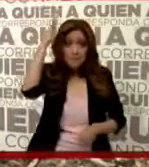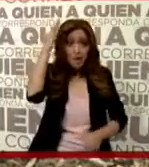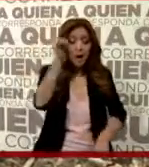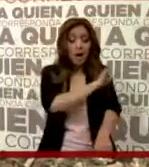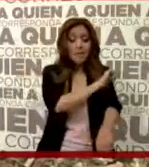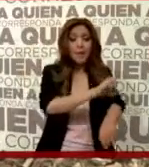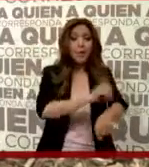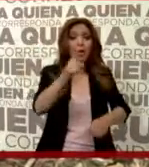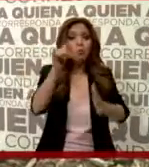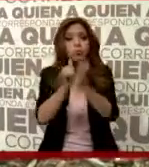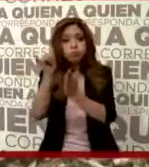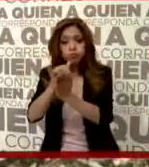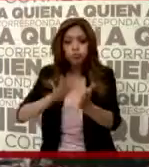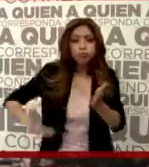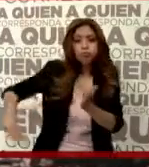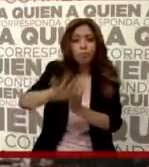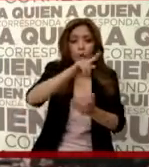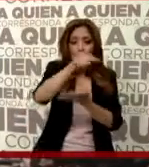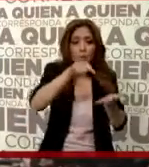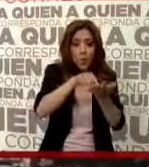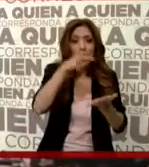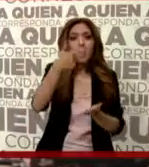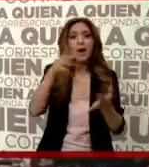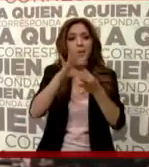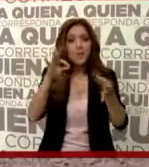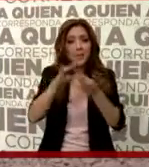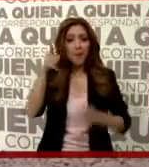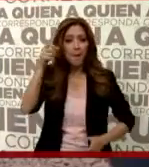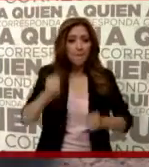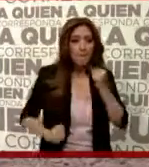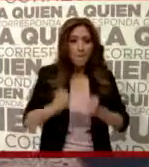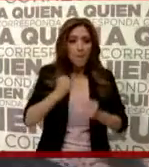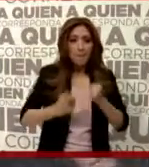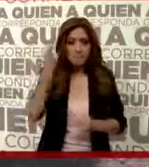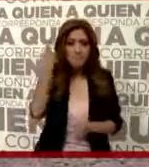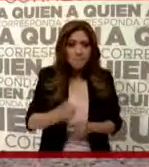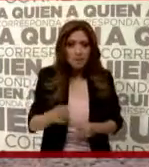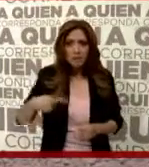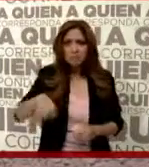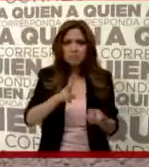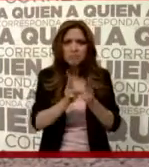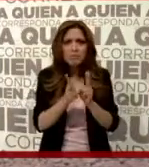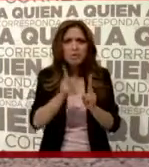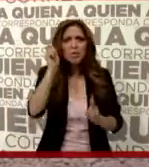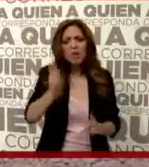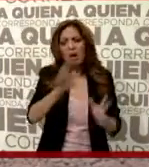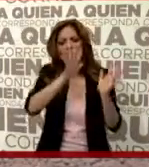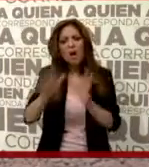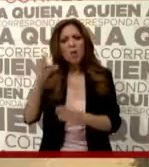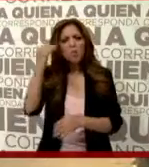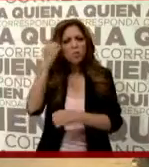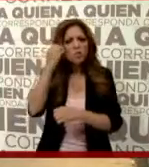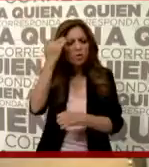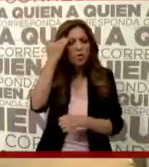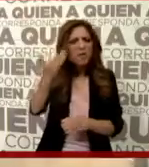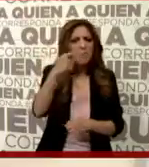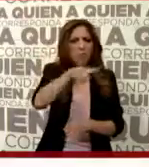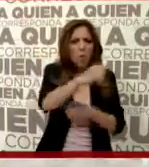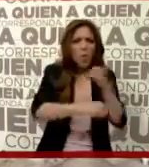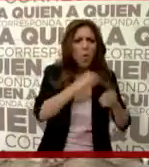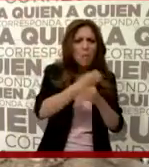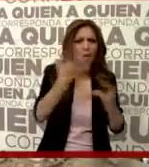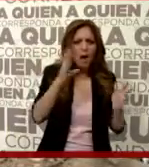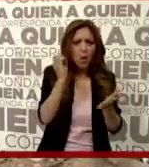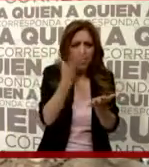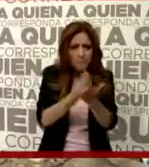Obregón remodelaron la zona y activaron esta trotapista. Pero a decir de los vecinos, ya tiene muchos días que nadie trabaja en la obra.